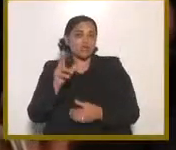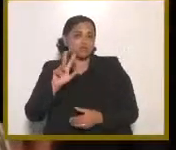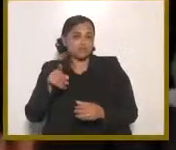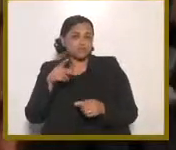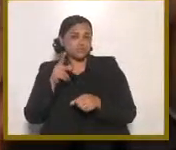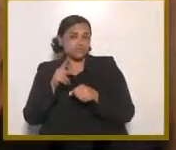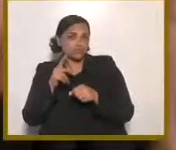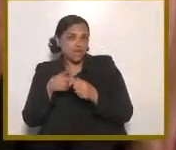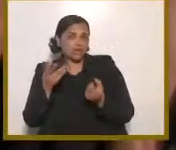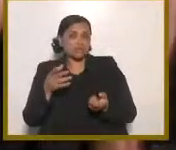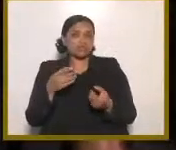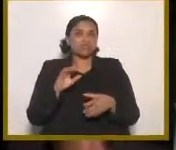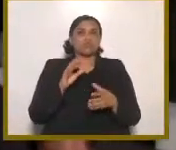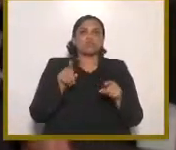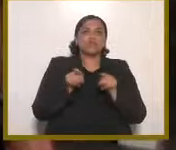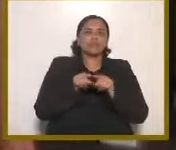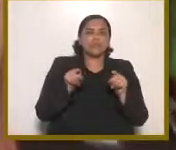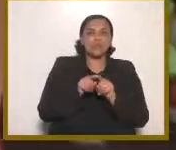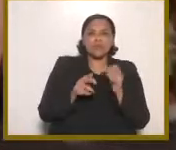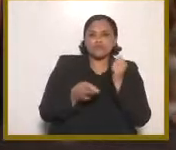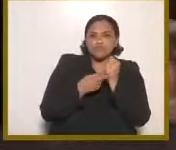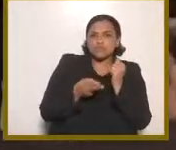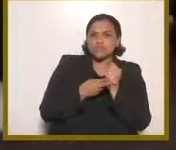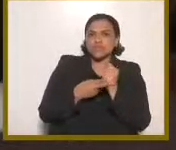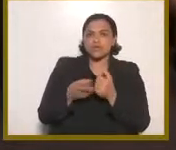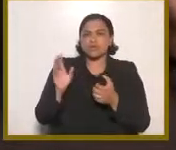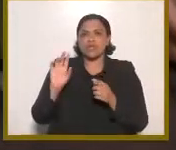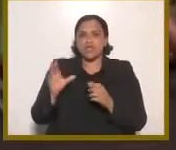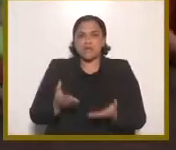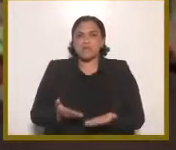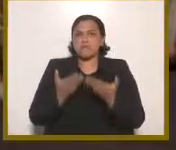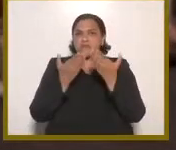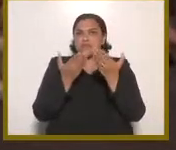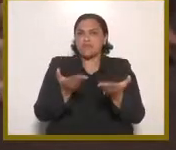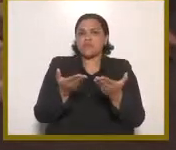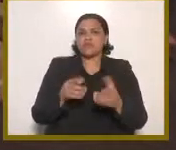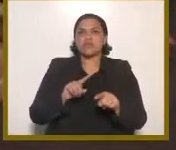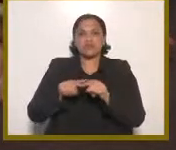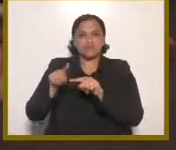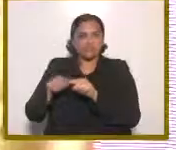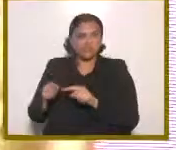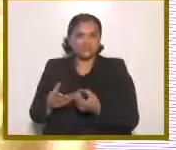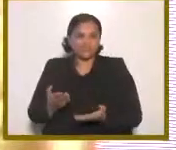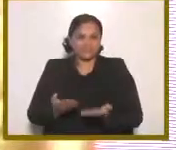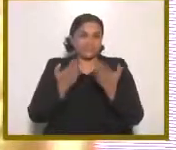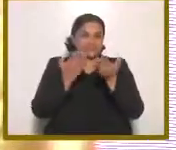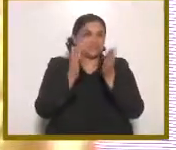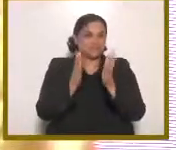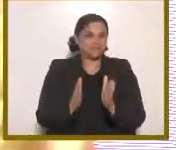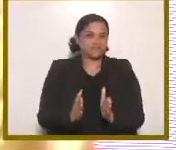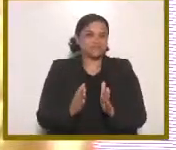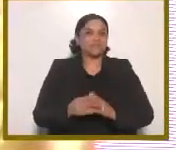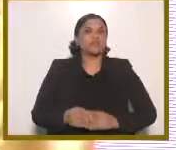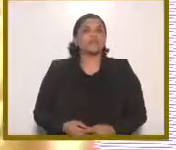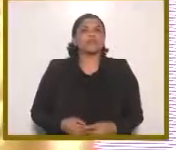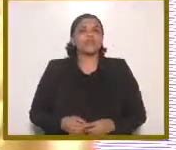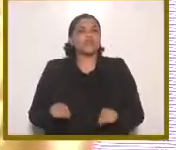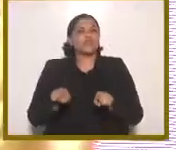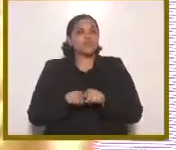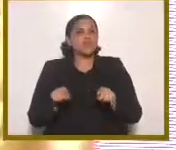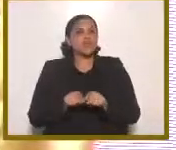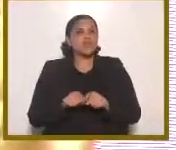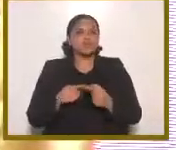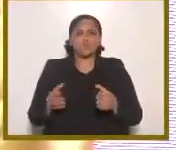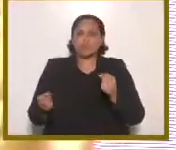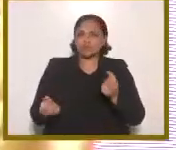indirecto, reservas de candidaturas y la forma de presentación de las listas de candidaturas. Fomentar una imagen